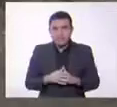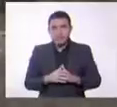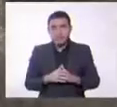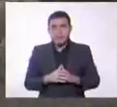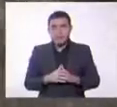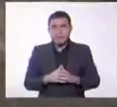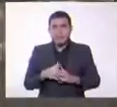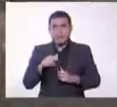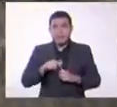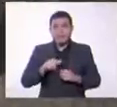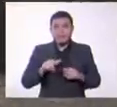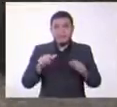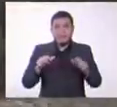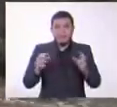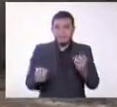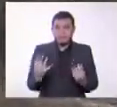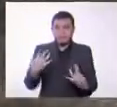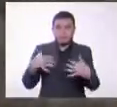los chaparrales,